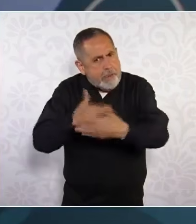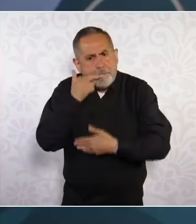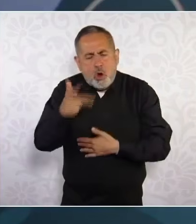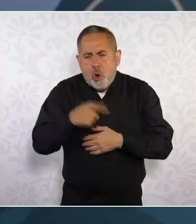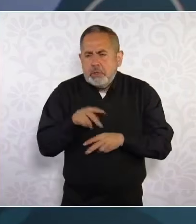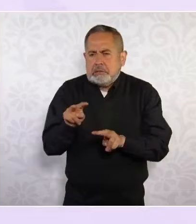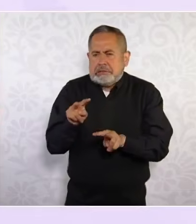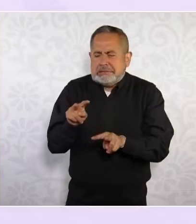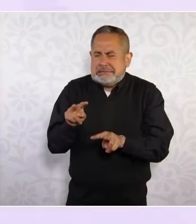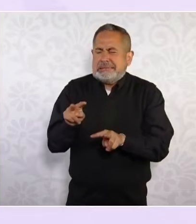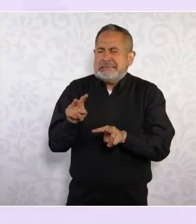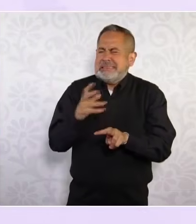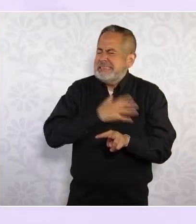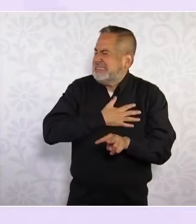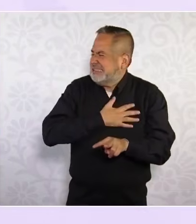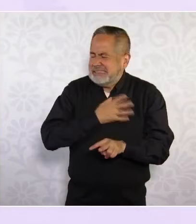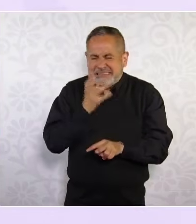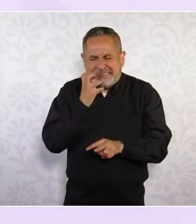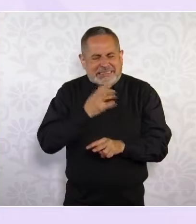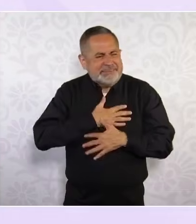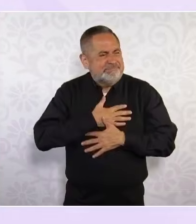cierta tristeza, cierto acongojamiento